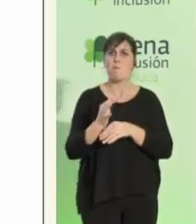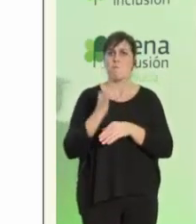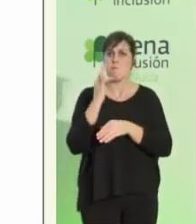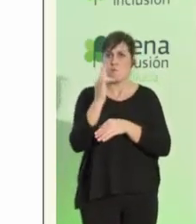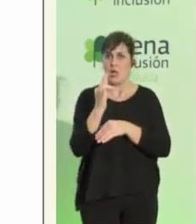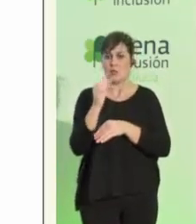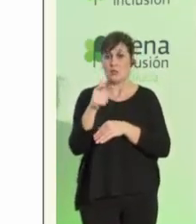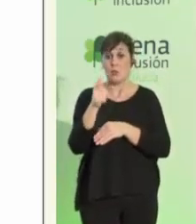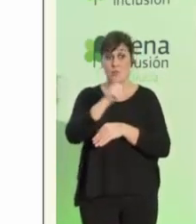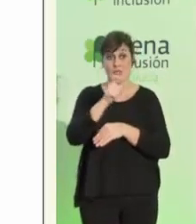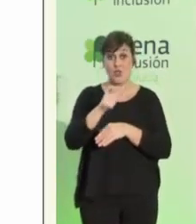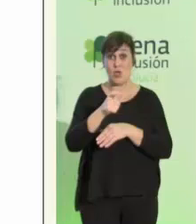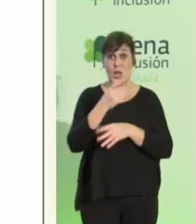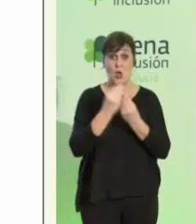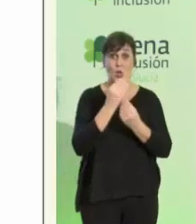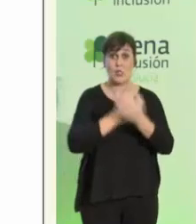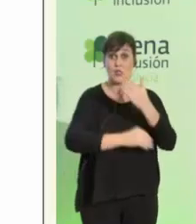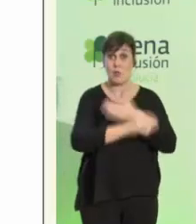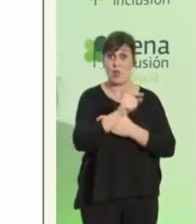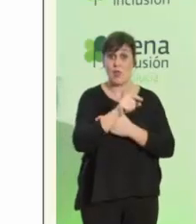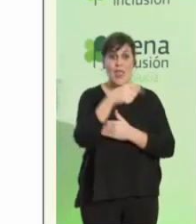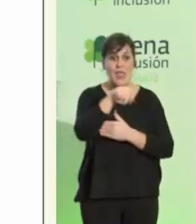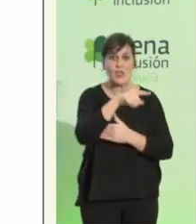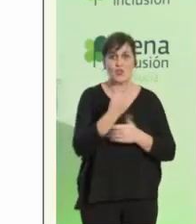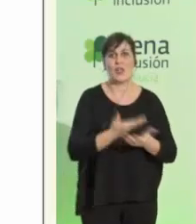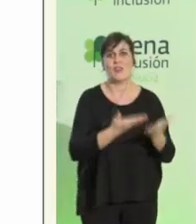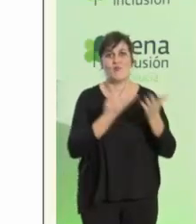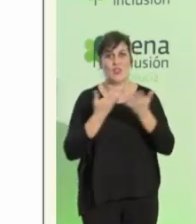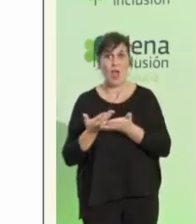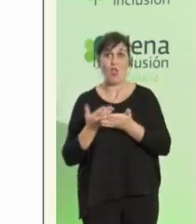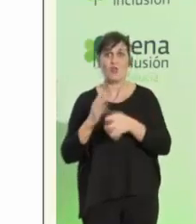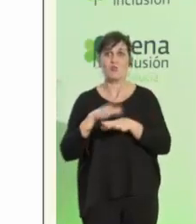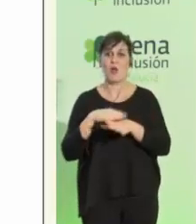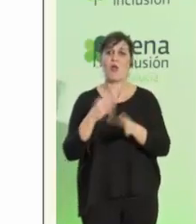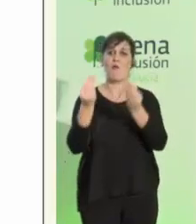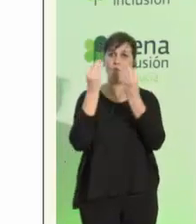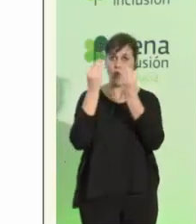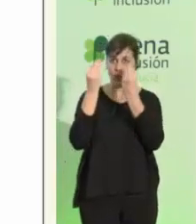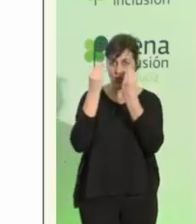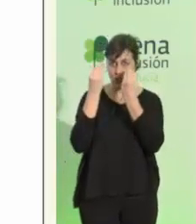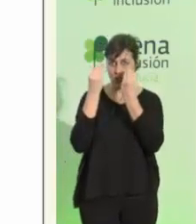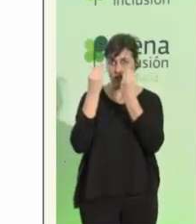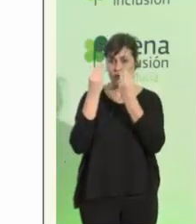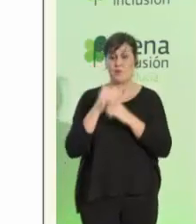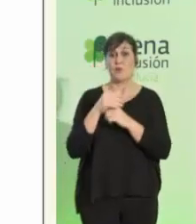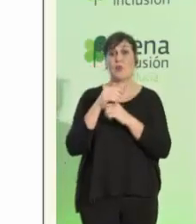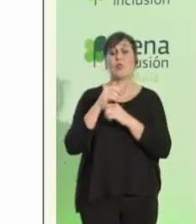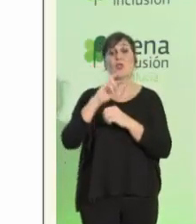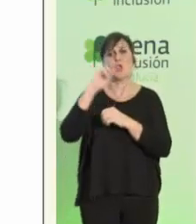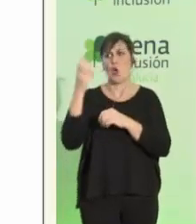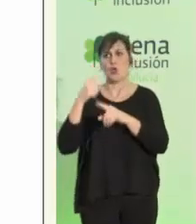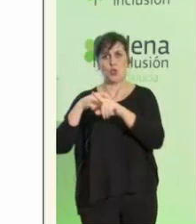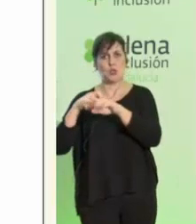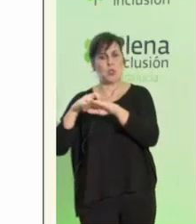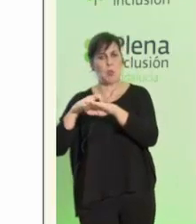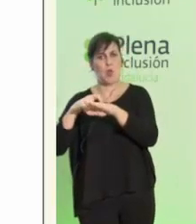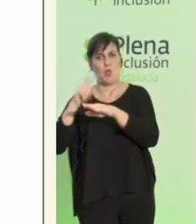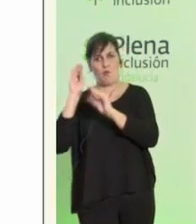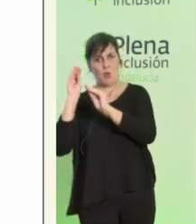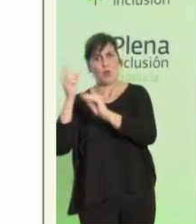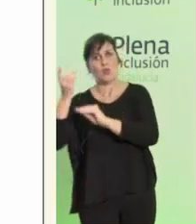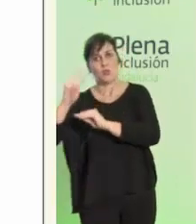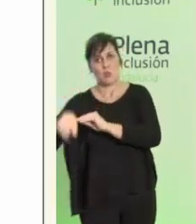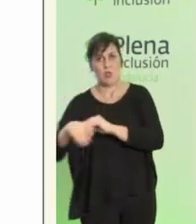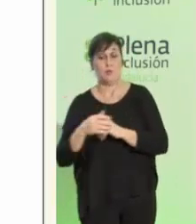personal con discapacidades están invitados a recibir esa formación y otros tipos de información.